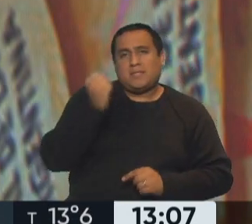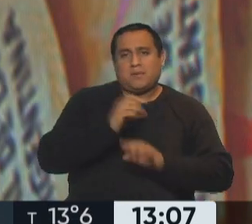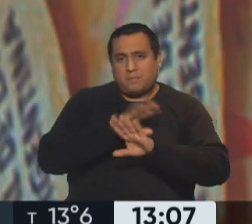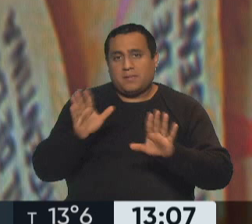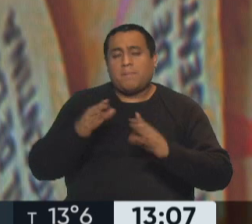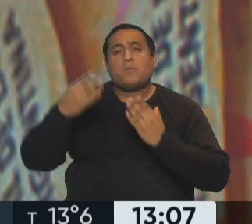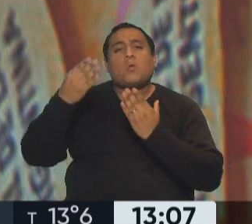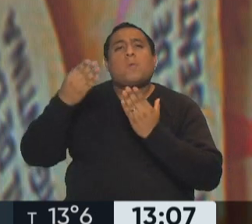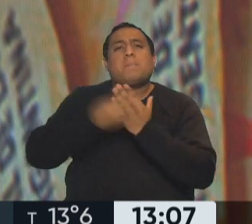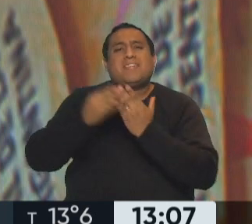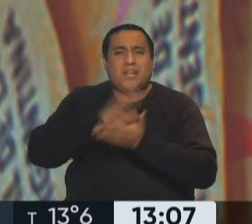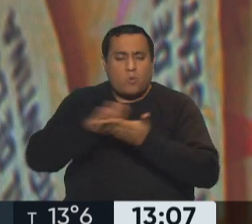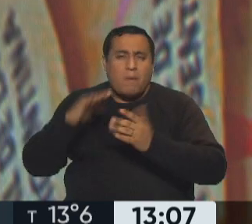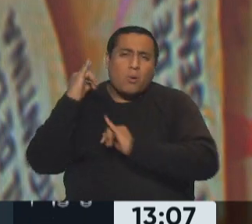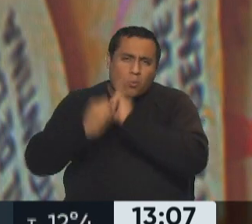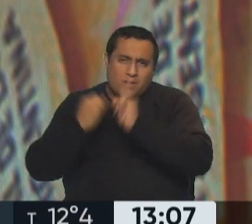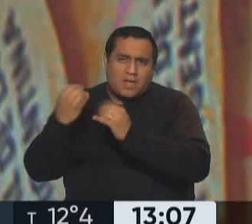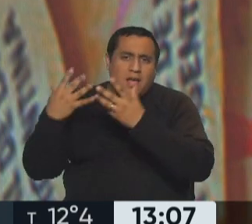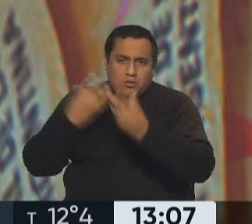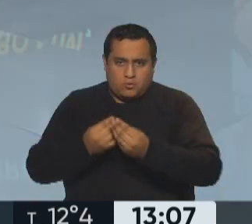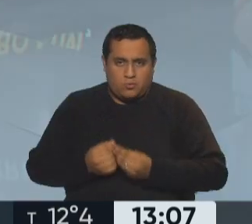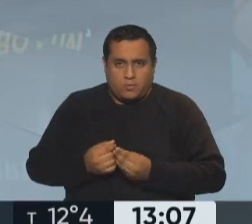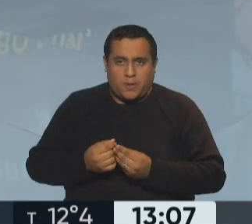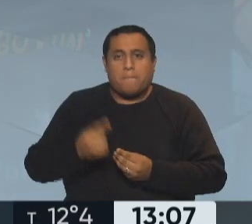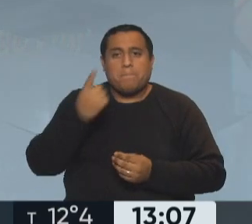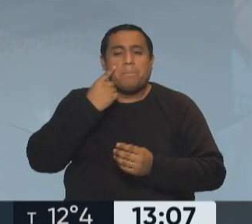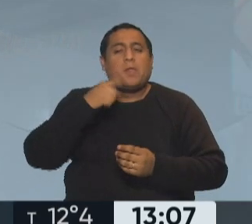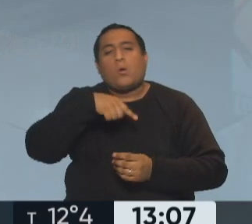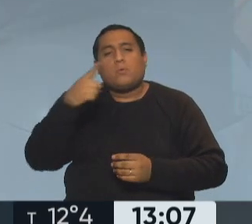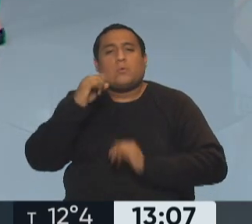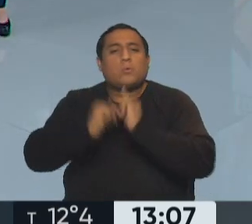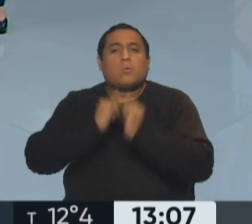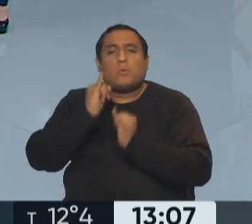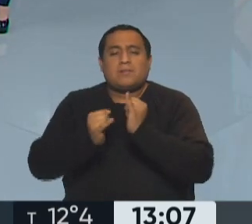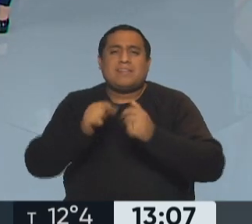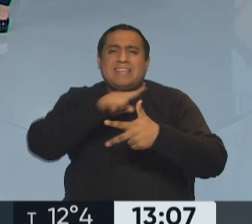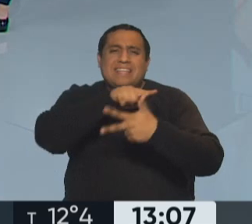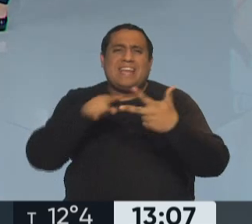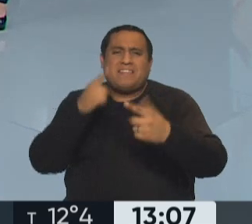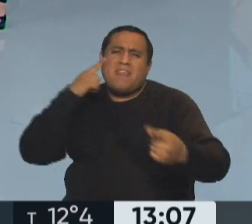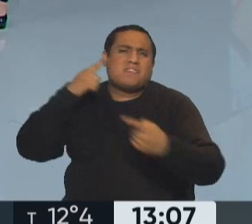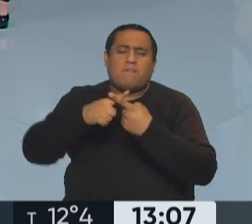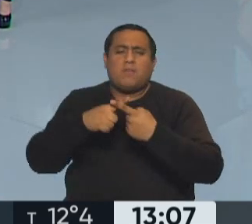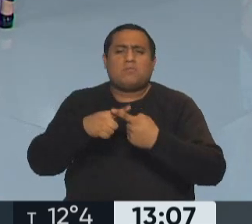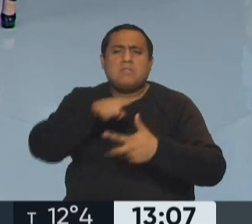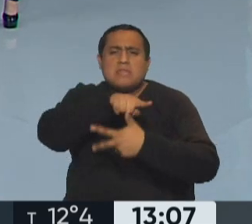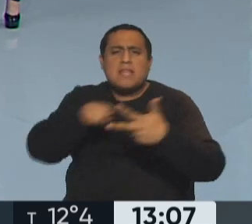la nueva ministra ayudan y mucho a eso. Vamos a repasar entonces cuáles son los tres grandes desafíos para